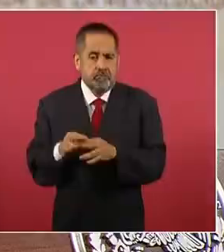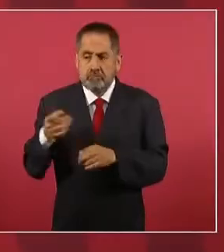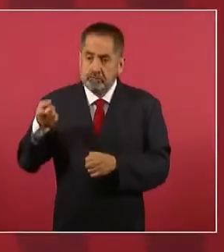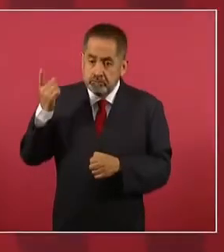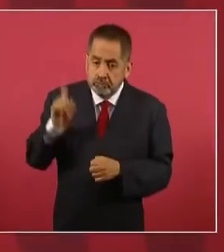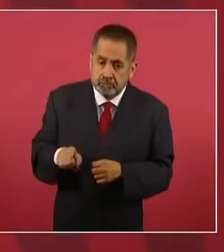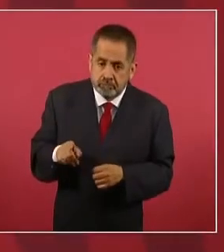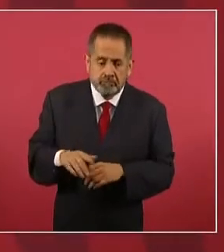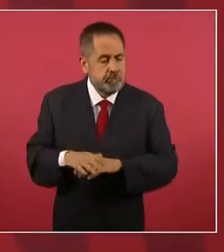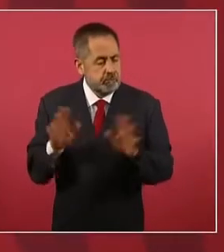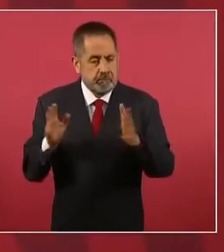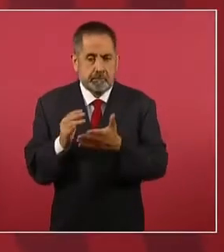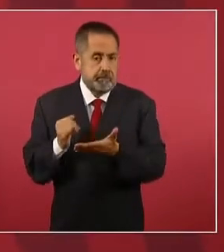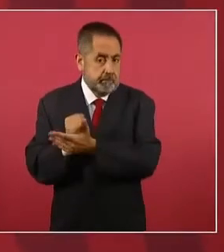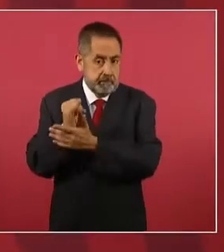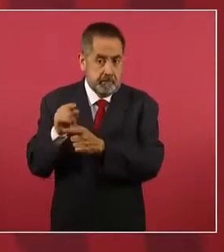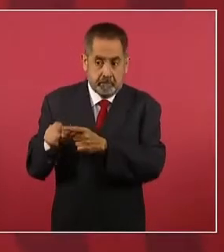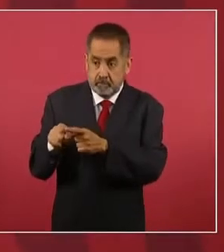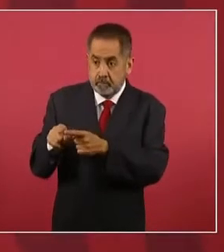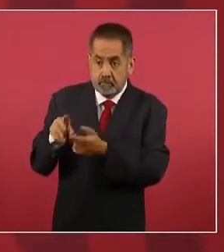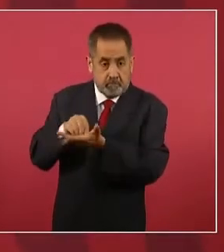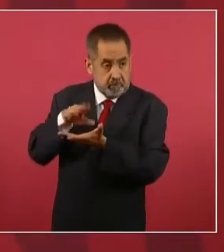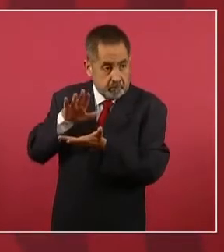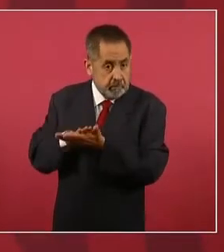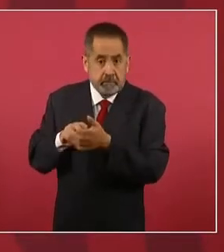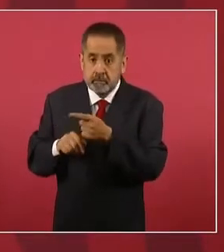mande, decida, resuelva,